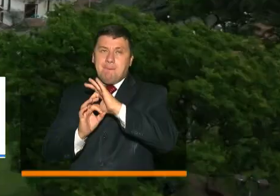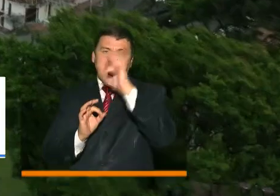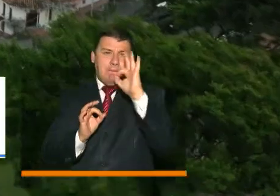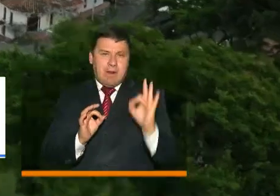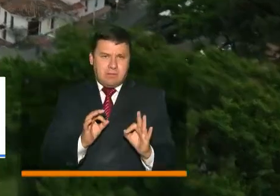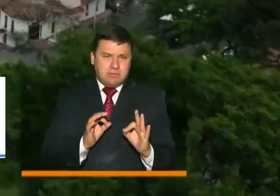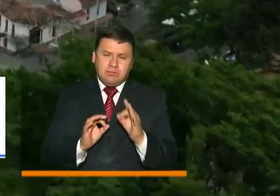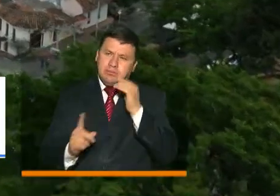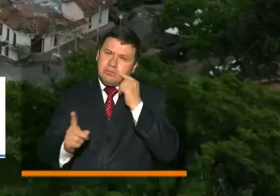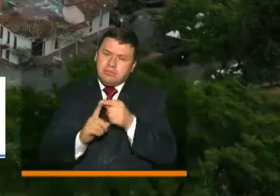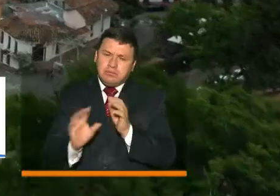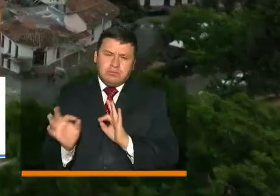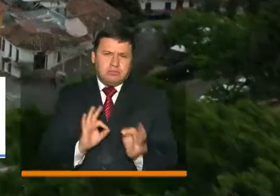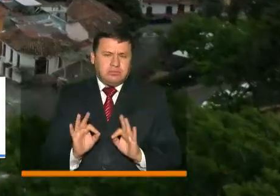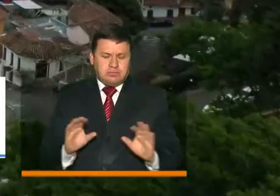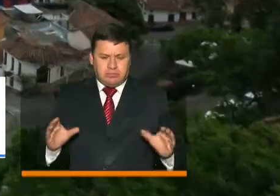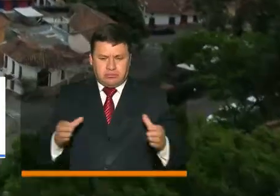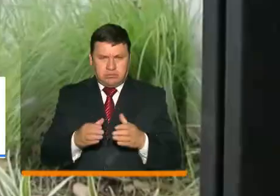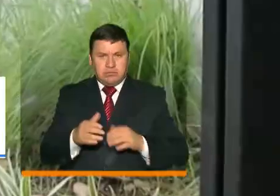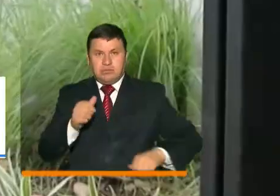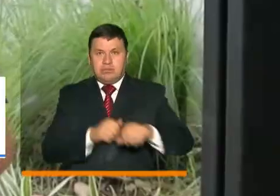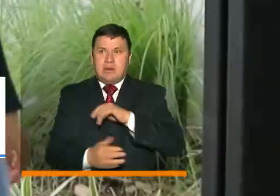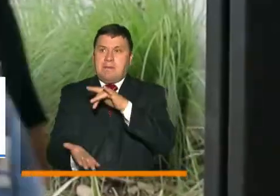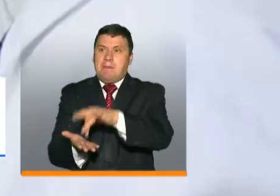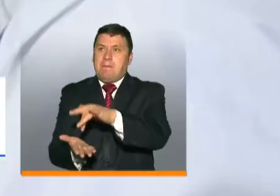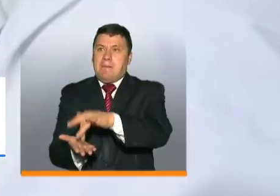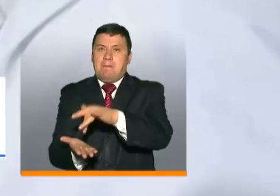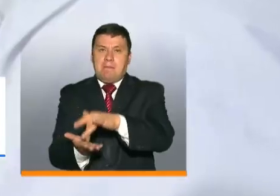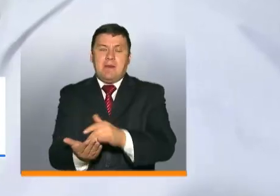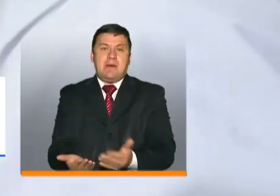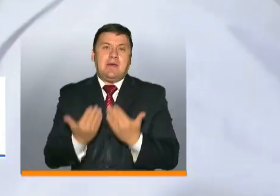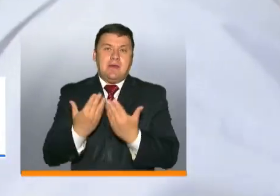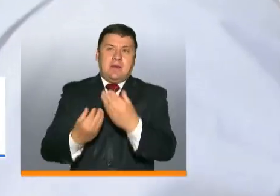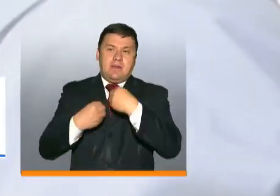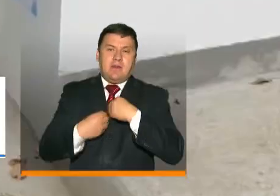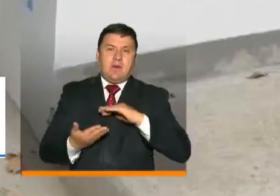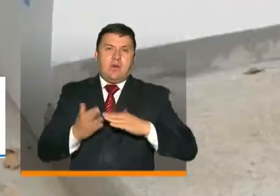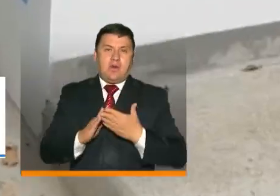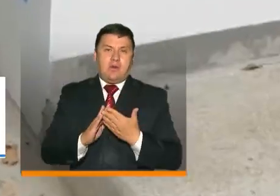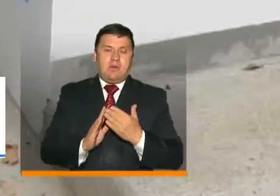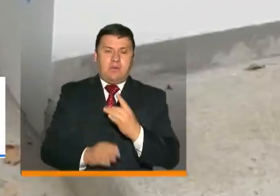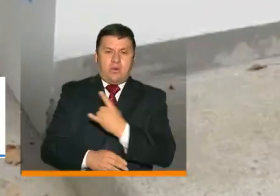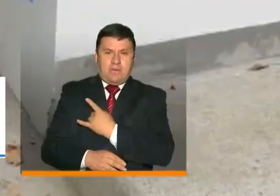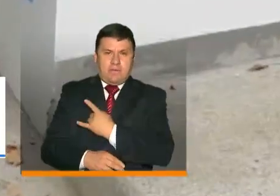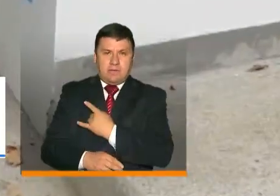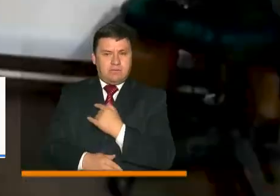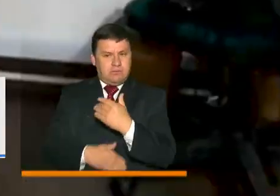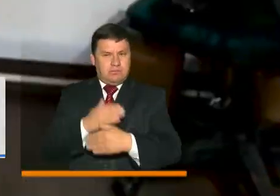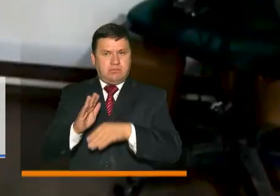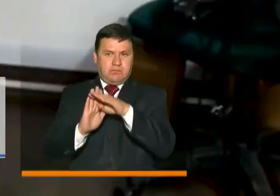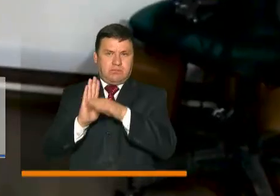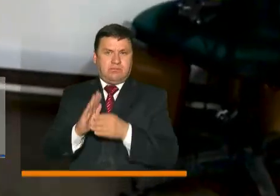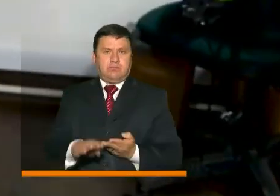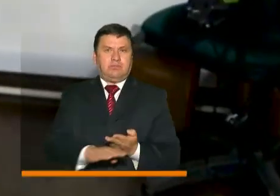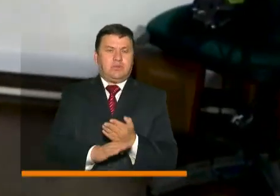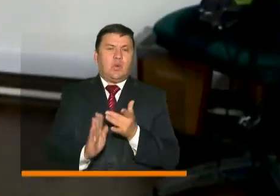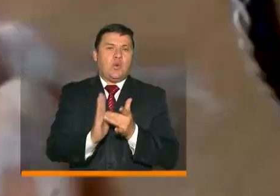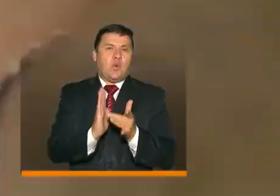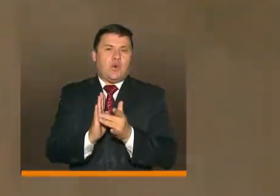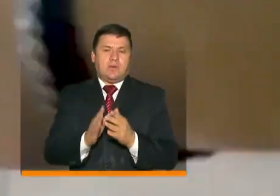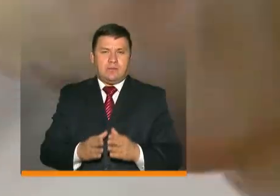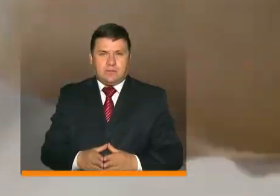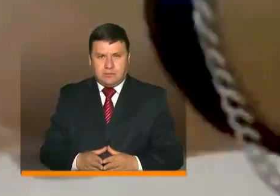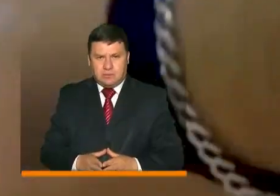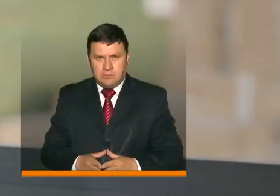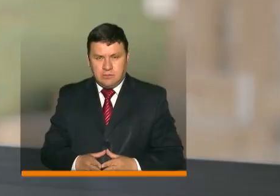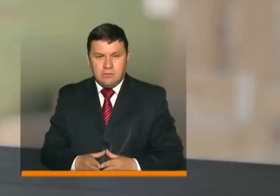regionales, con el fin de preparar las condiciones de retorno, garantizando el bienestar de la comunidad educativa y siguiendo las exigencias de la emergencia